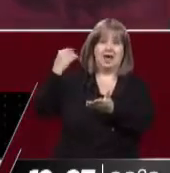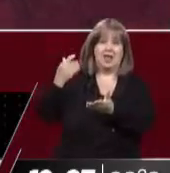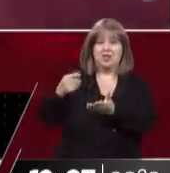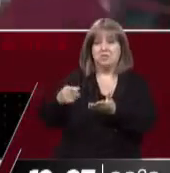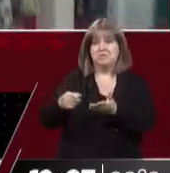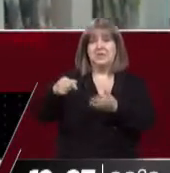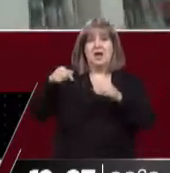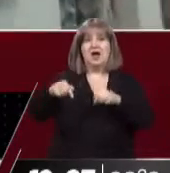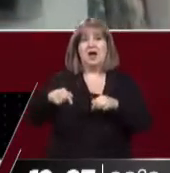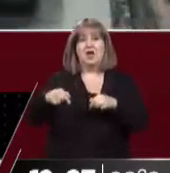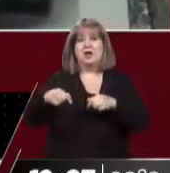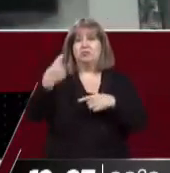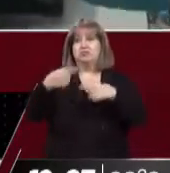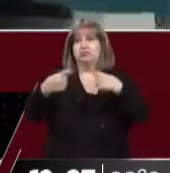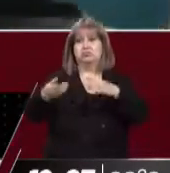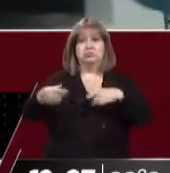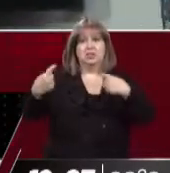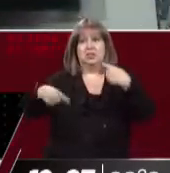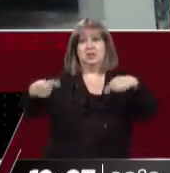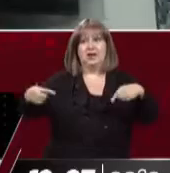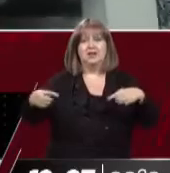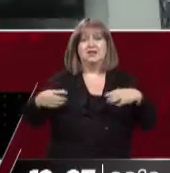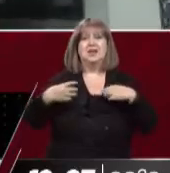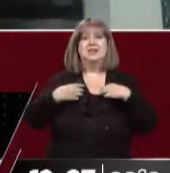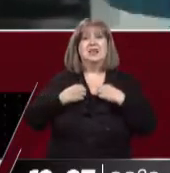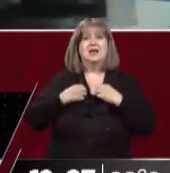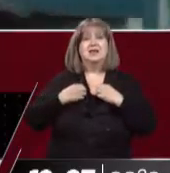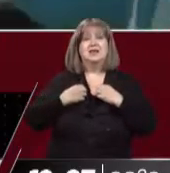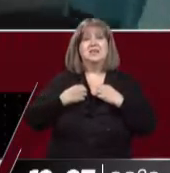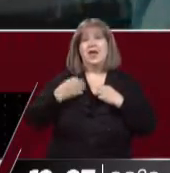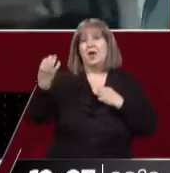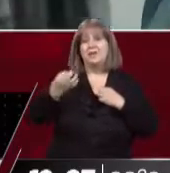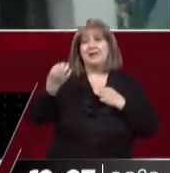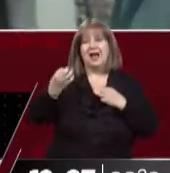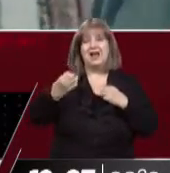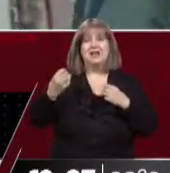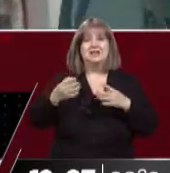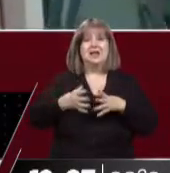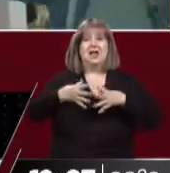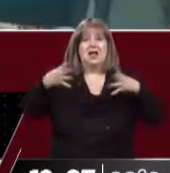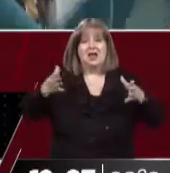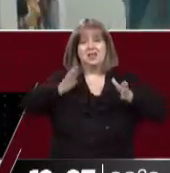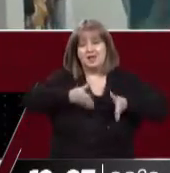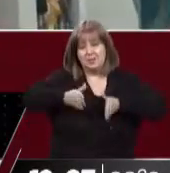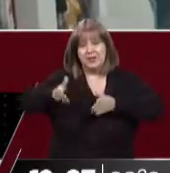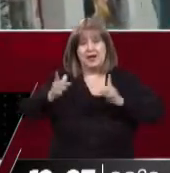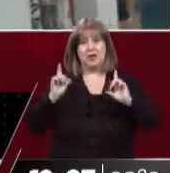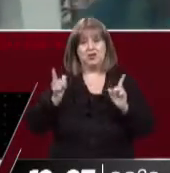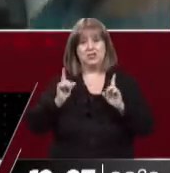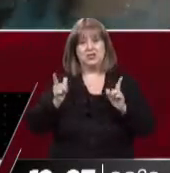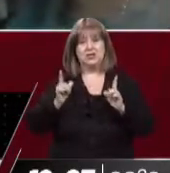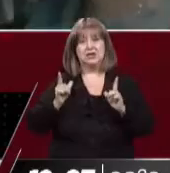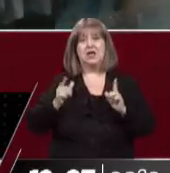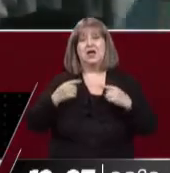ropa ha llegado con diferentes aumentos, más que nada en los talles especiales, en los talles en jeans, en remera, ha subido